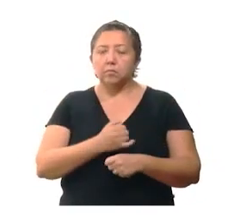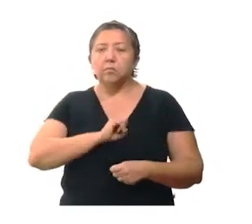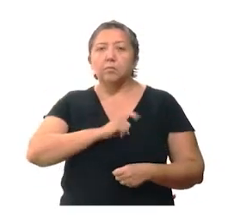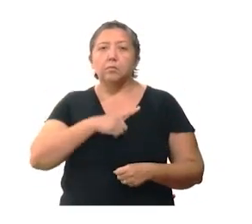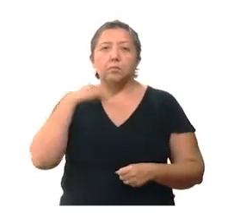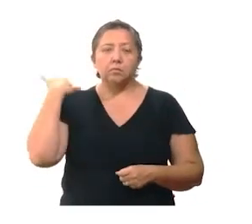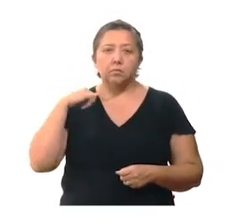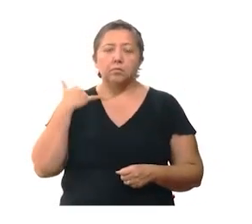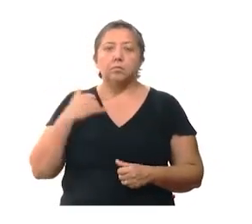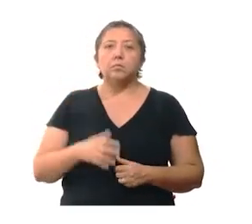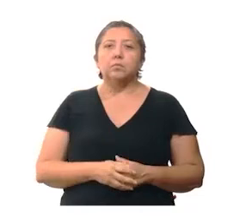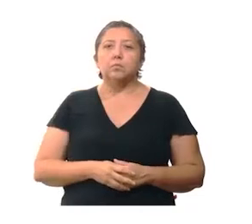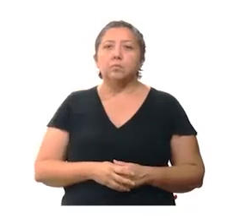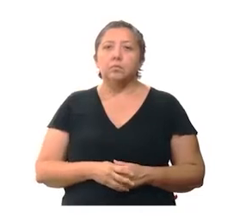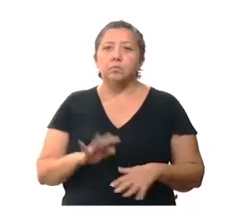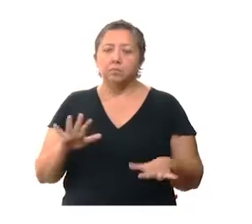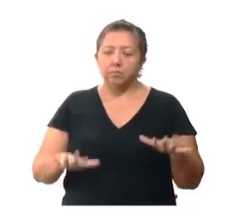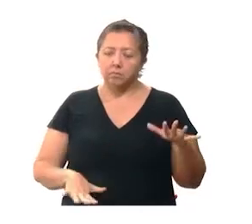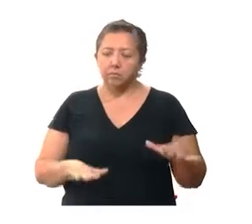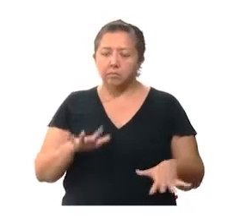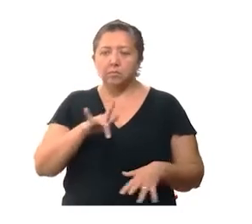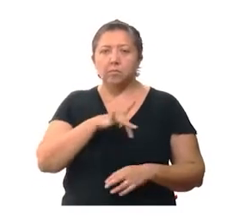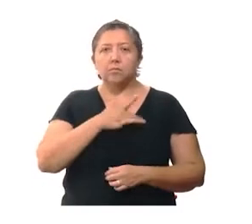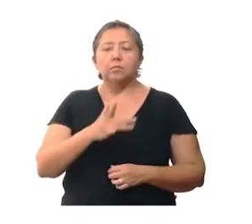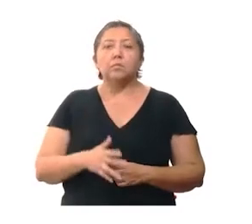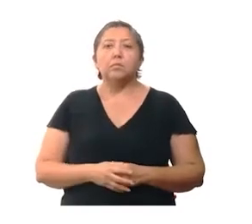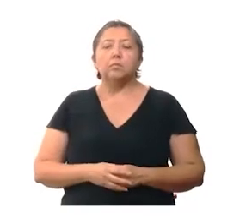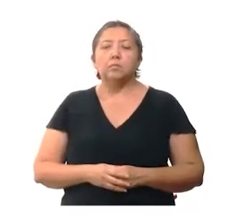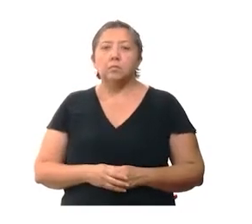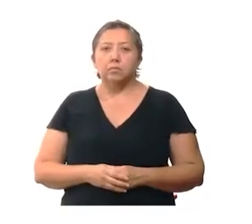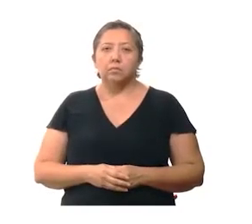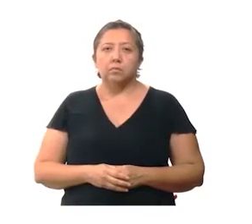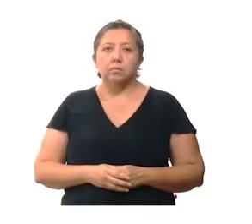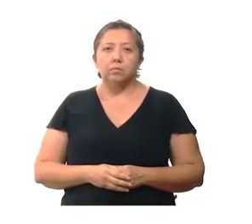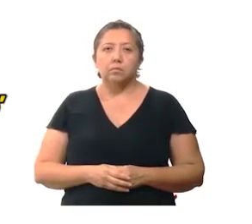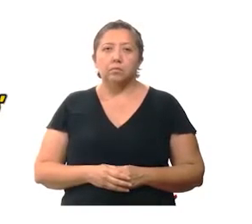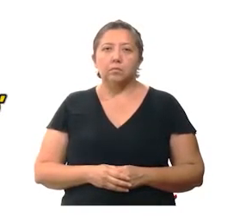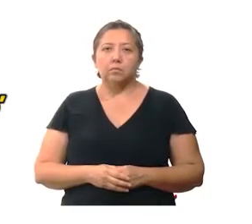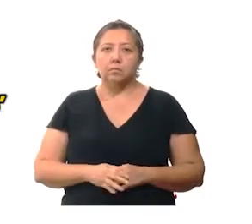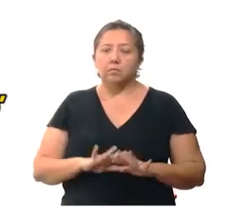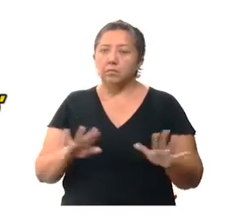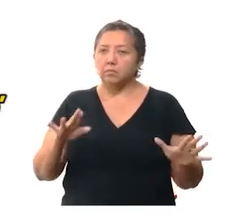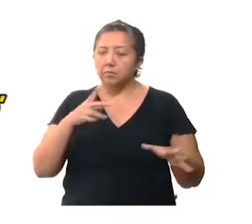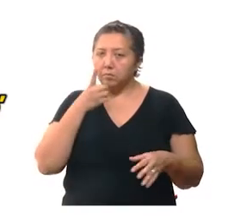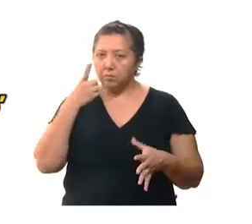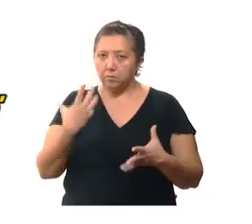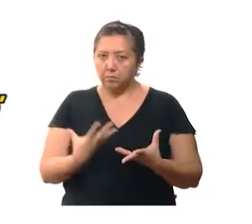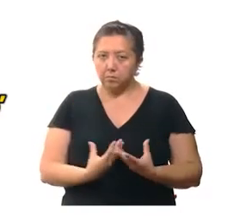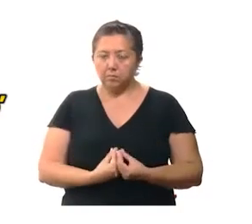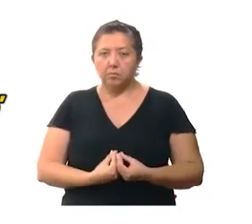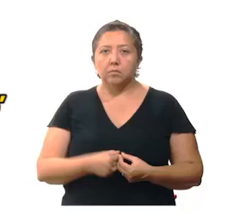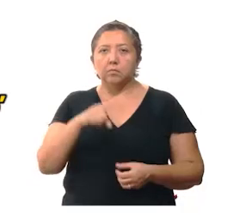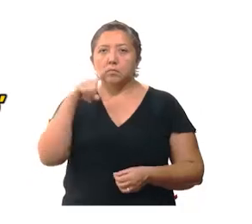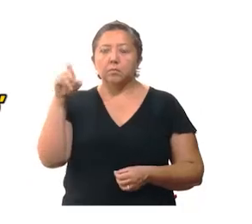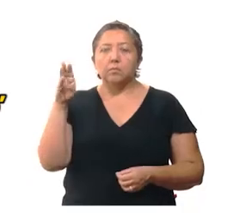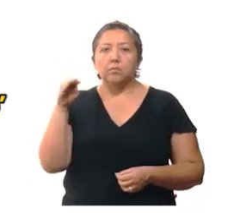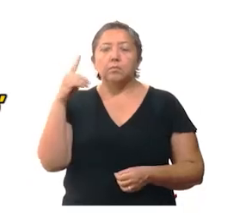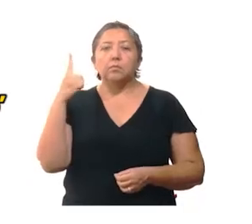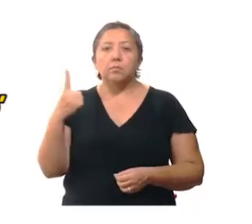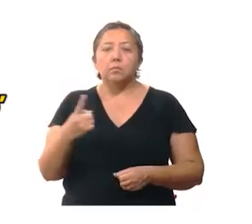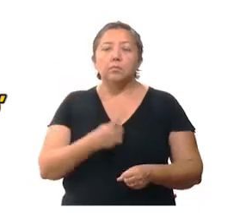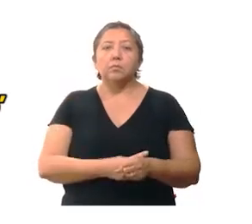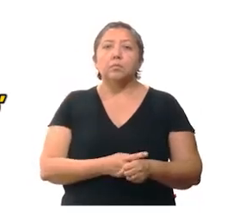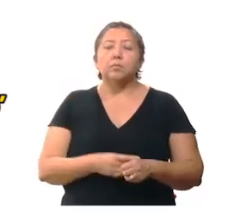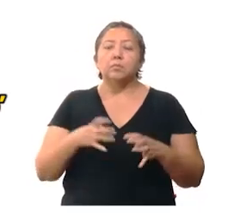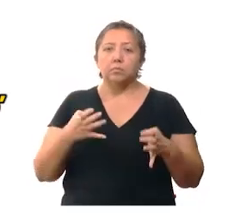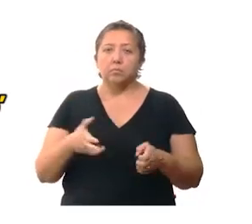personal médico de la Secretaría de Salud de Yucatán. Presentan síntomas leves. Como ya mencionamos, 191 de los